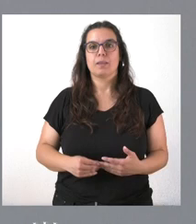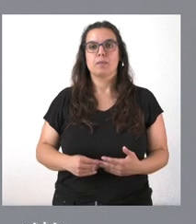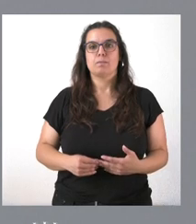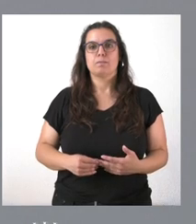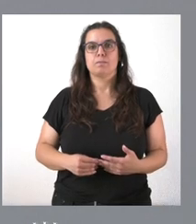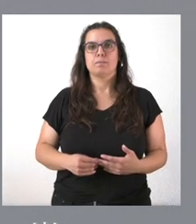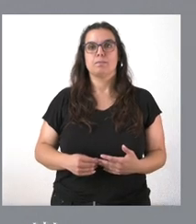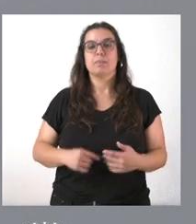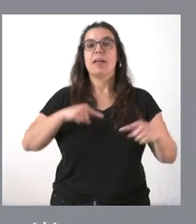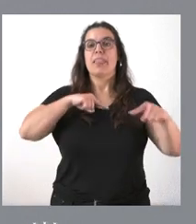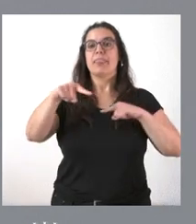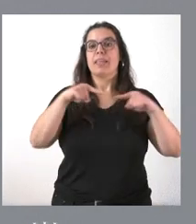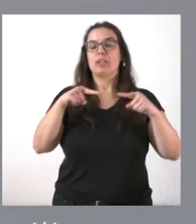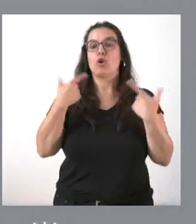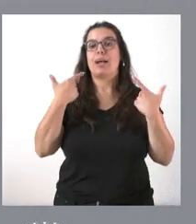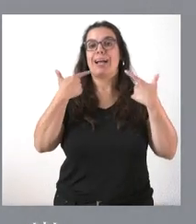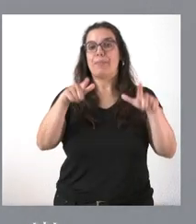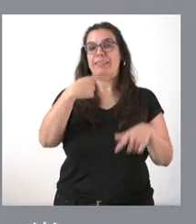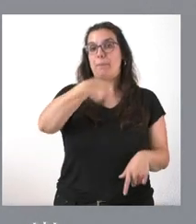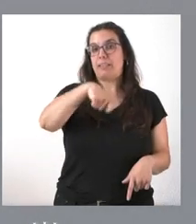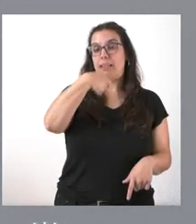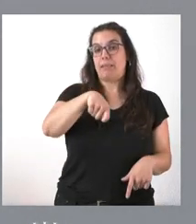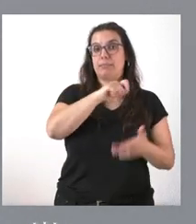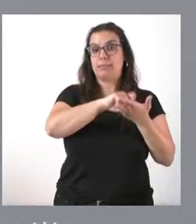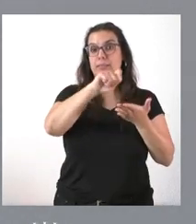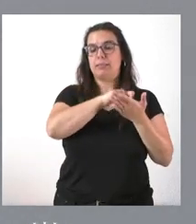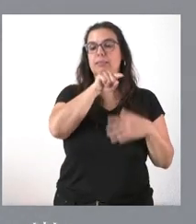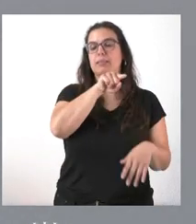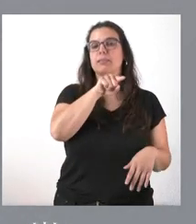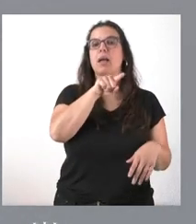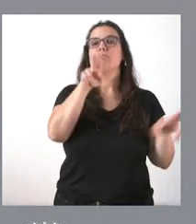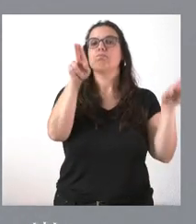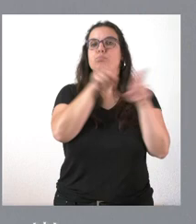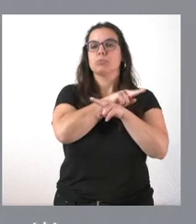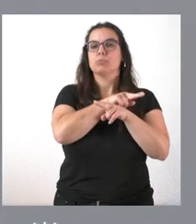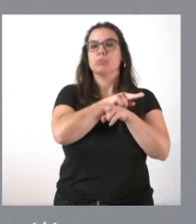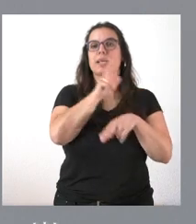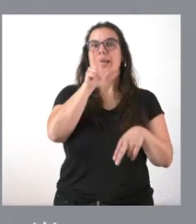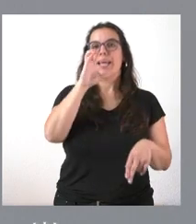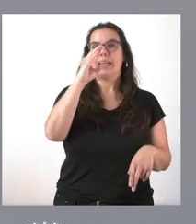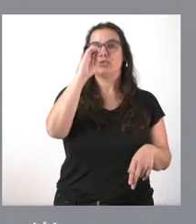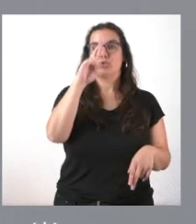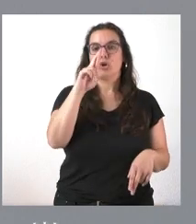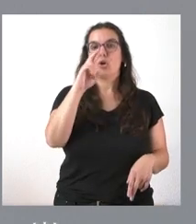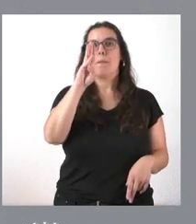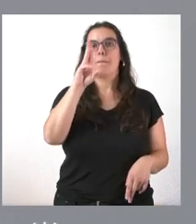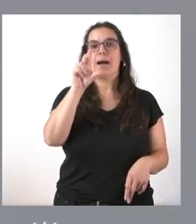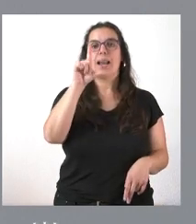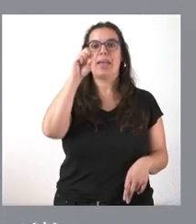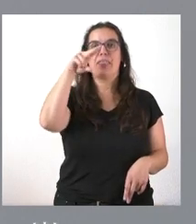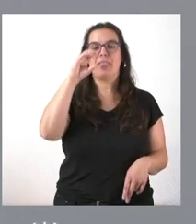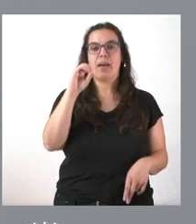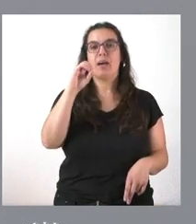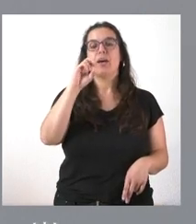el director del gabinete del presidente se procede al cese de Héctor Palencia Rubio y